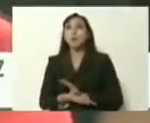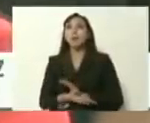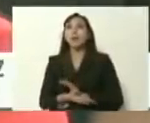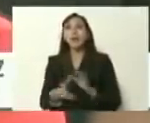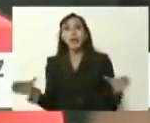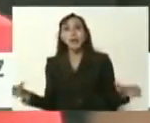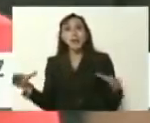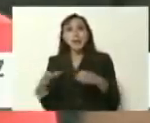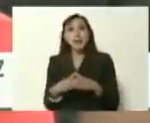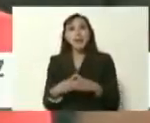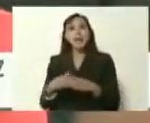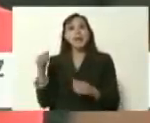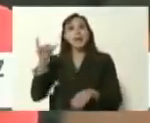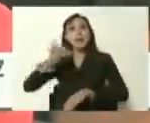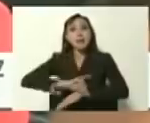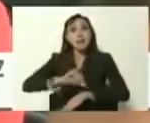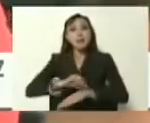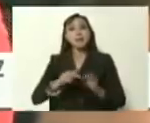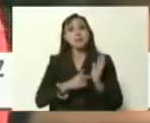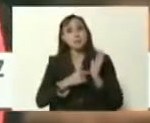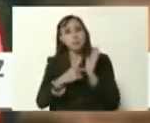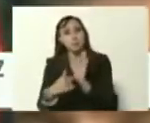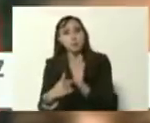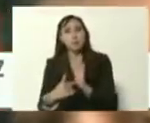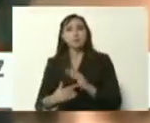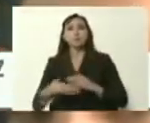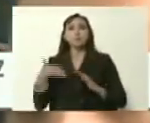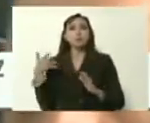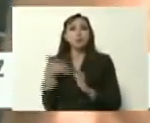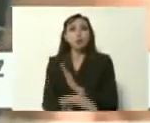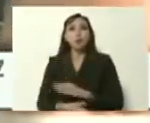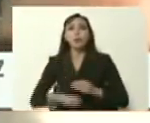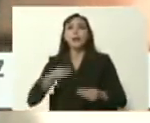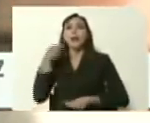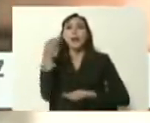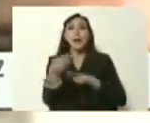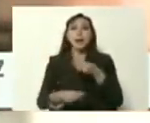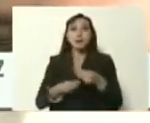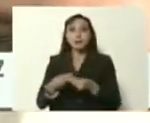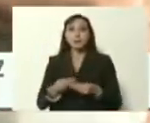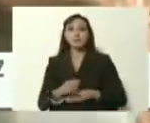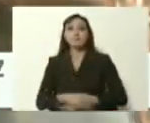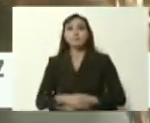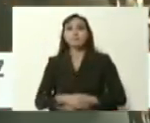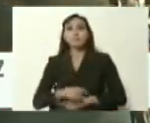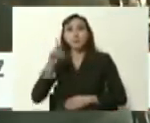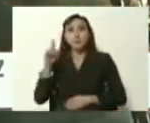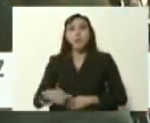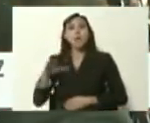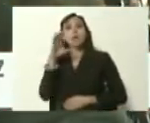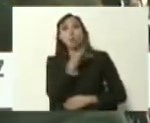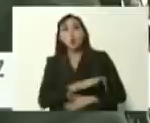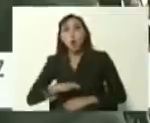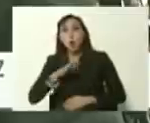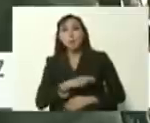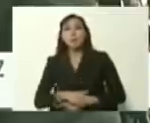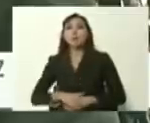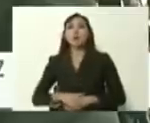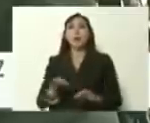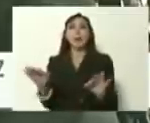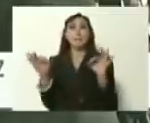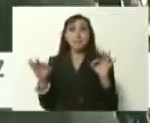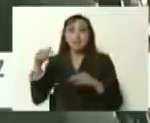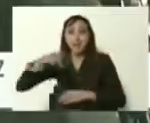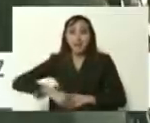de la Iglesia hoy queremos traer sobre la creación de una comisión extraordinaria en la